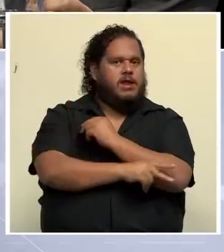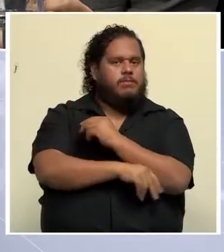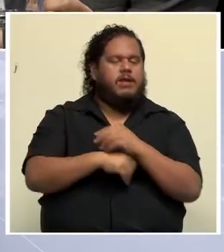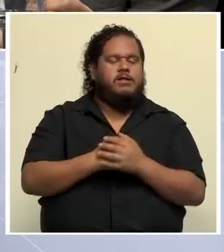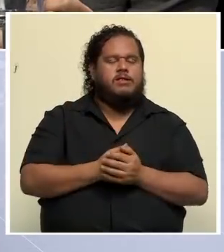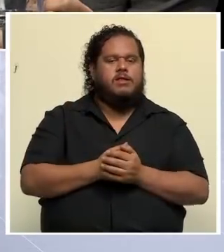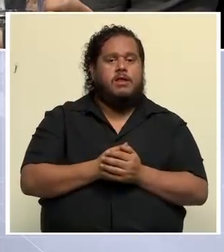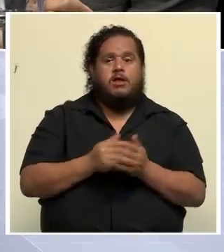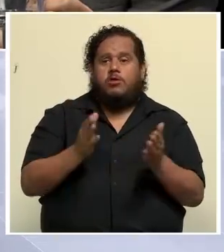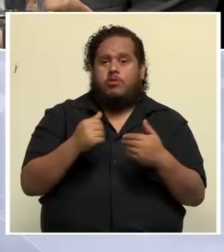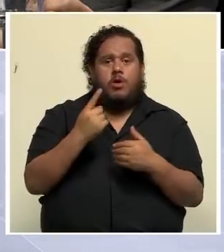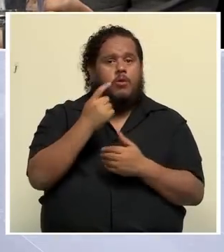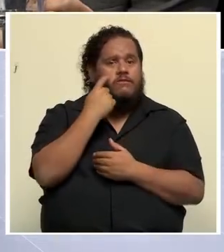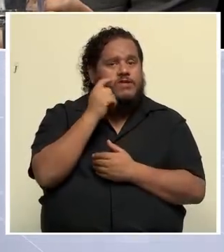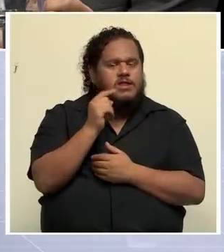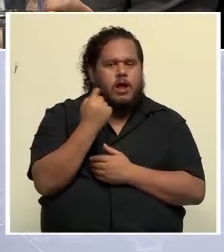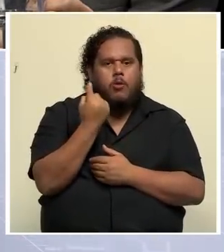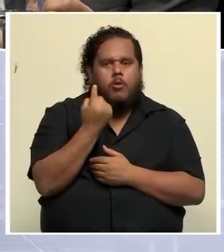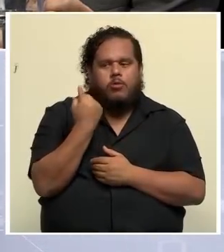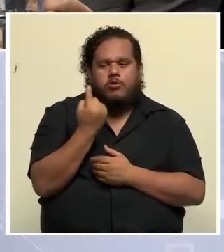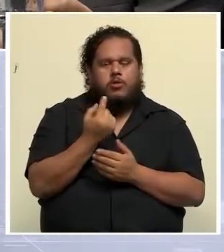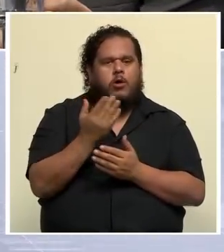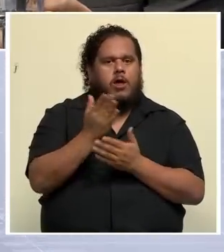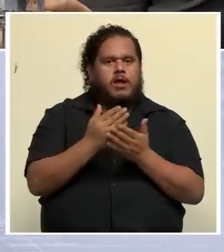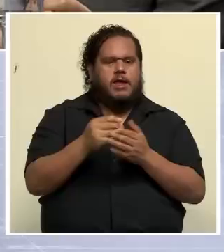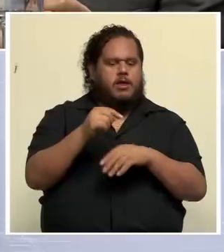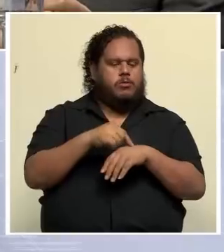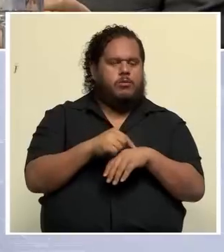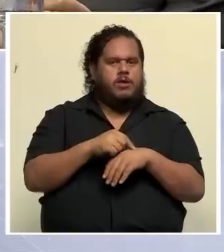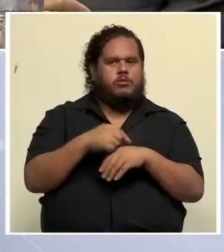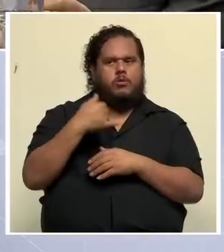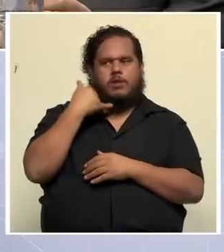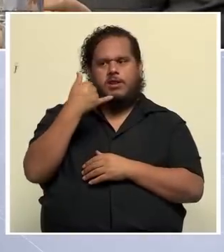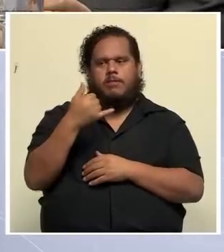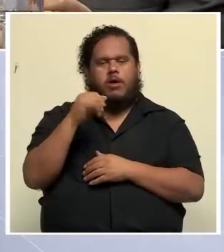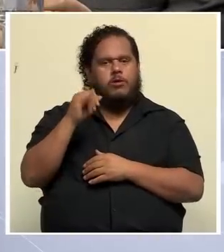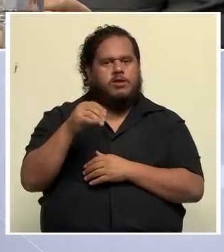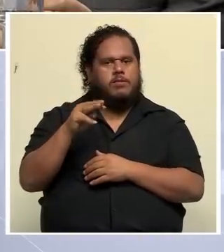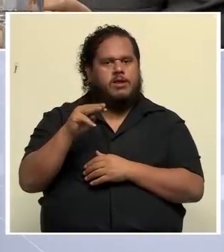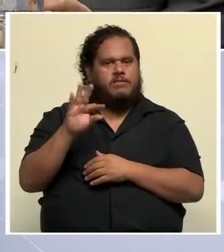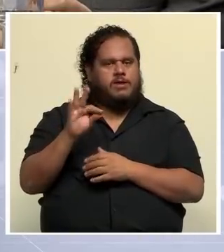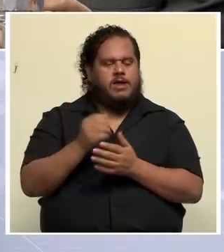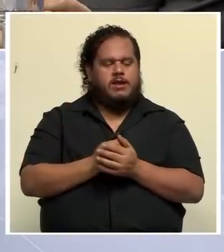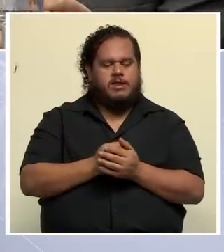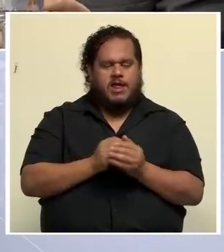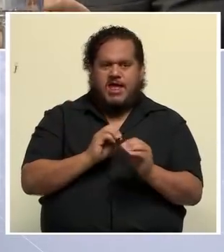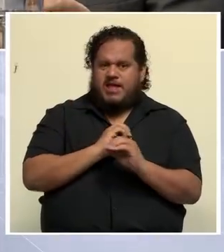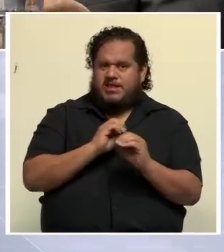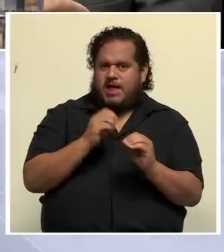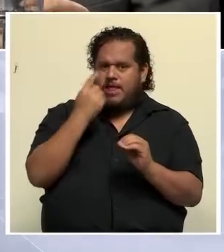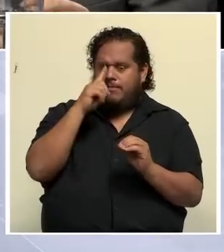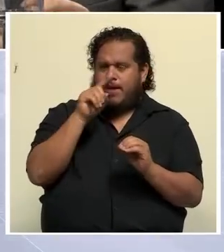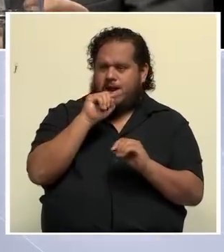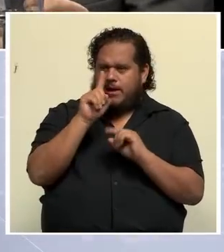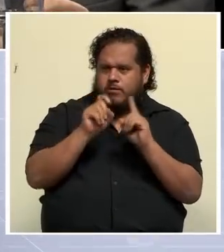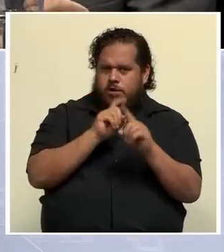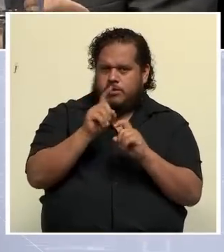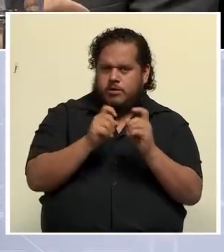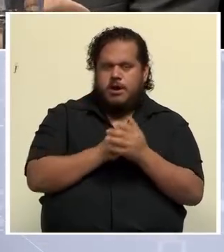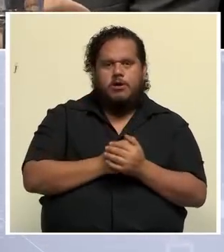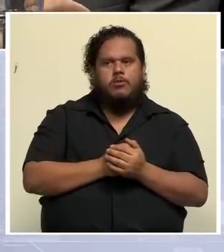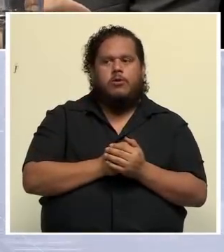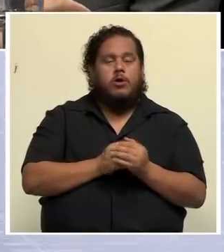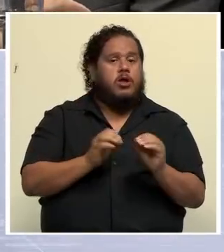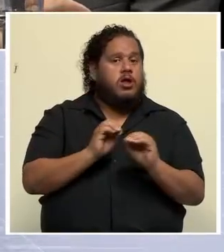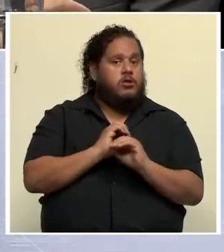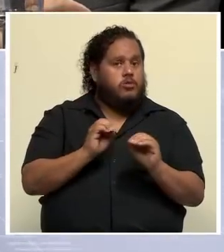hay un solo fiscal que en algún momento hubiera llamado a José María Figueres, ni siquiera para cuestionarlo. No